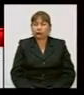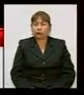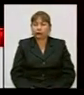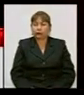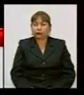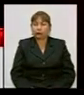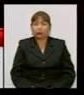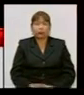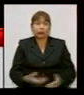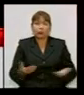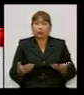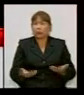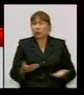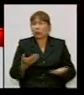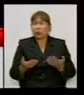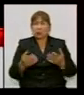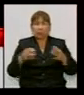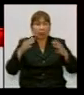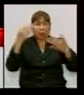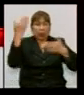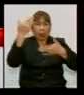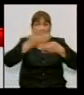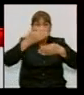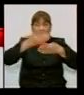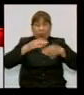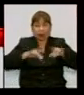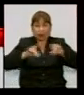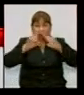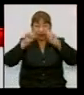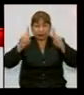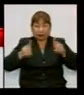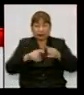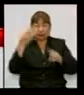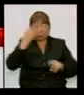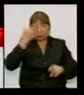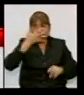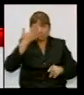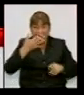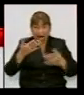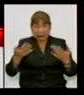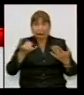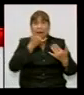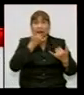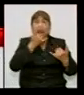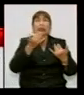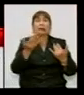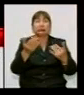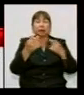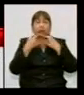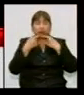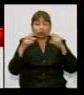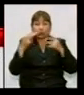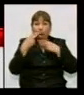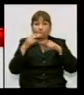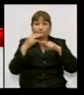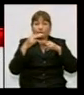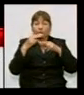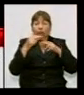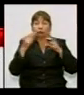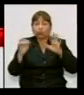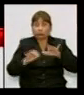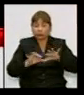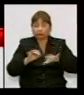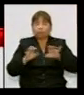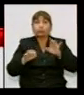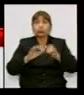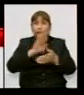No había información, las pantallas se quedaron en negro. Cuando intenté averiguar qué pasaba, descubrí que no solo las agencias de noticias, sino también los grandes bancos comerciales